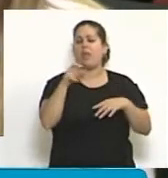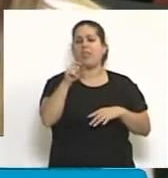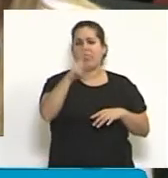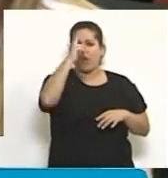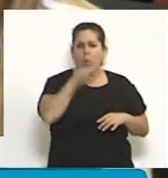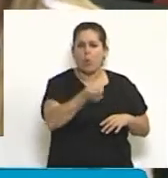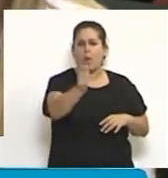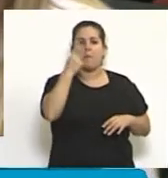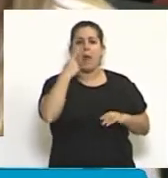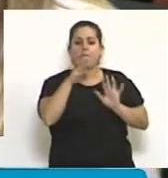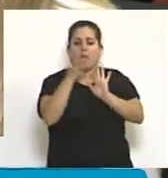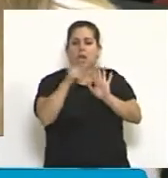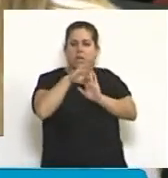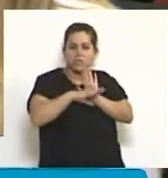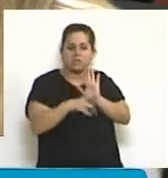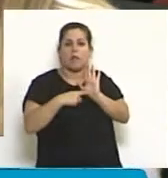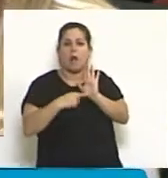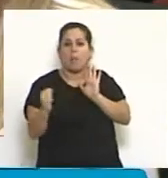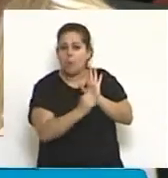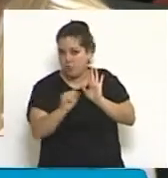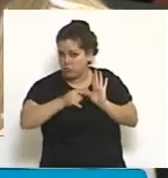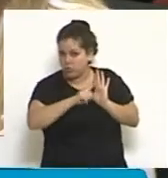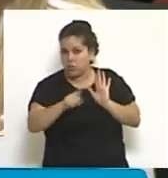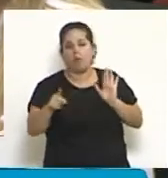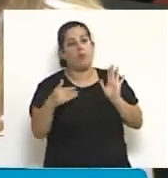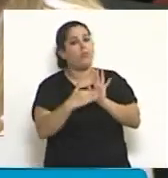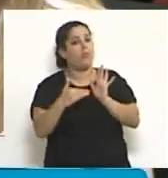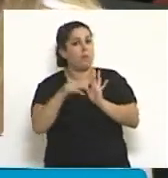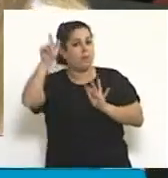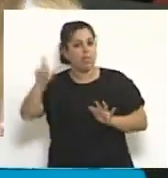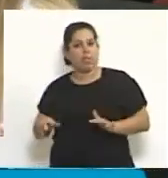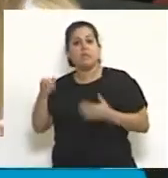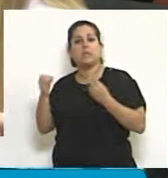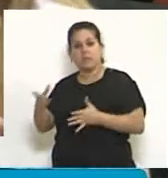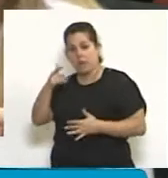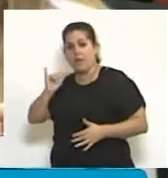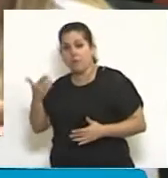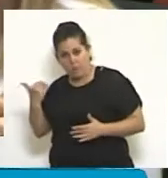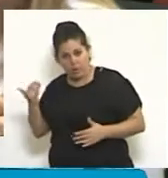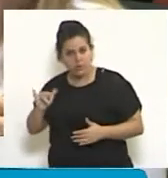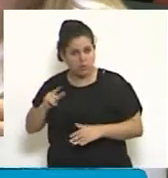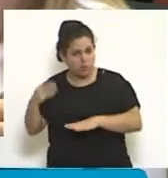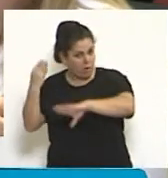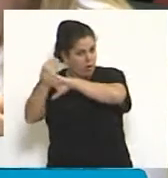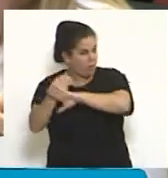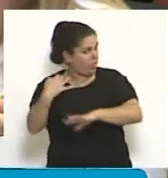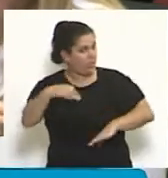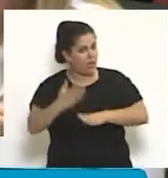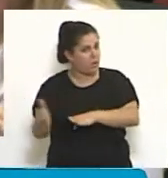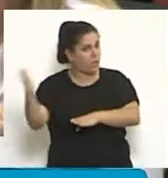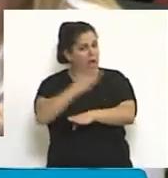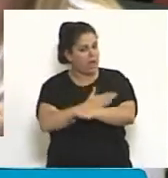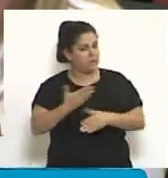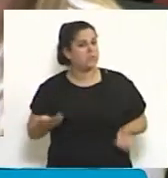Magistratura después para aprobar las listas, van a evaluar la idoneidad de los postulantes. Elemental. Simplemente